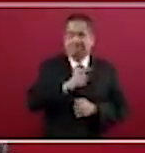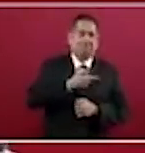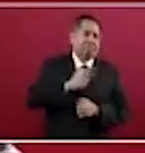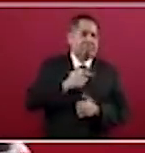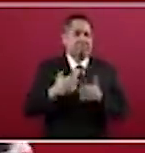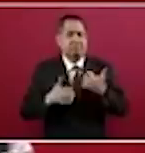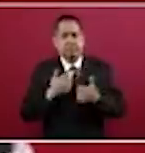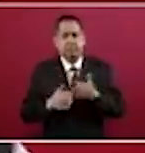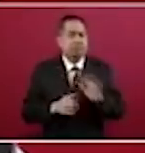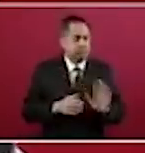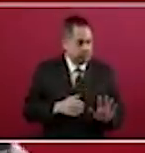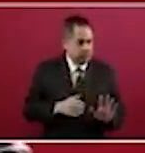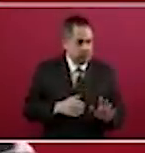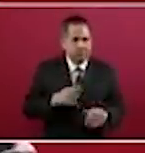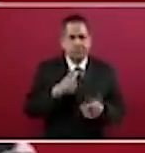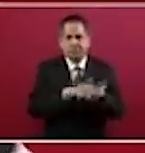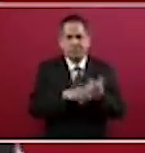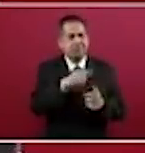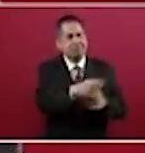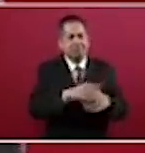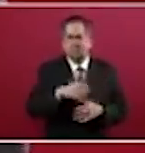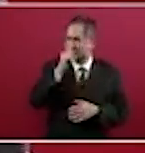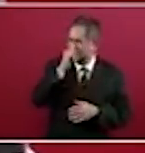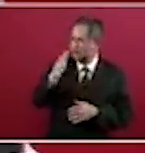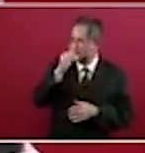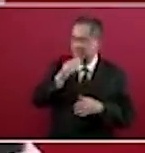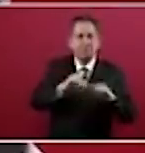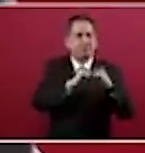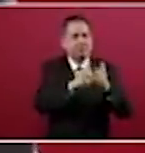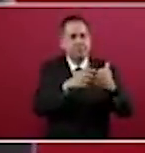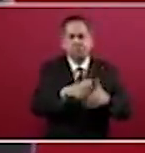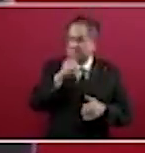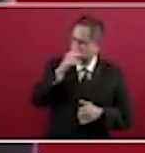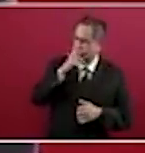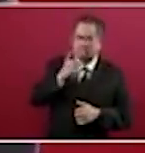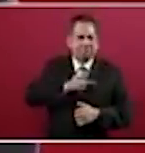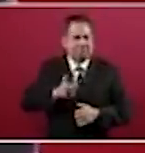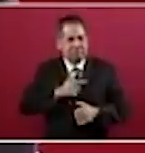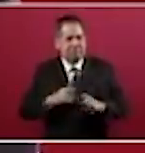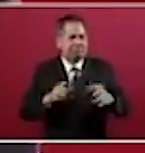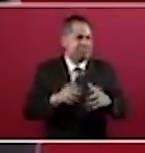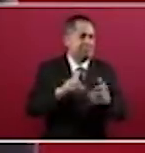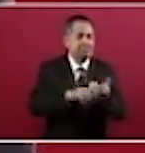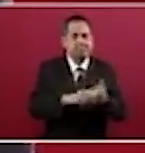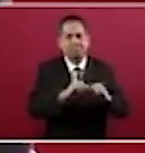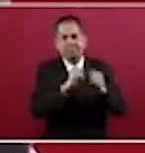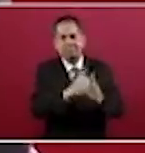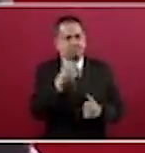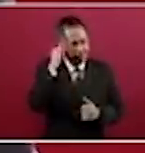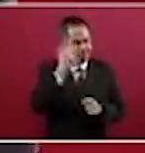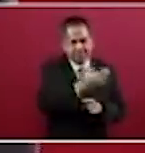Algunos tenemos también la protesta de organizaciones sociales, de organizaciones